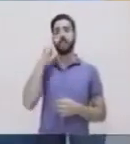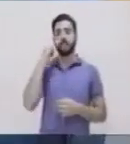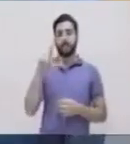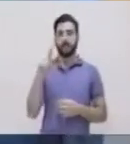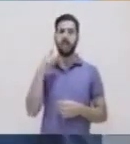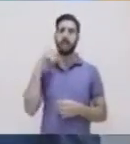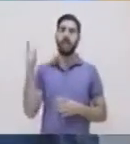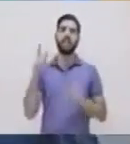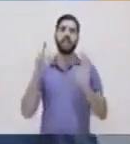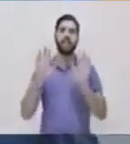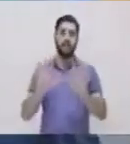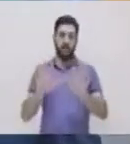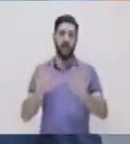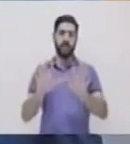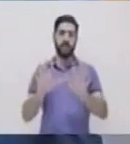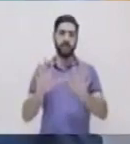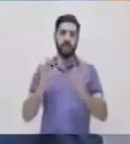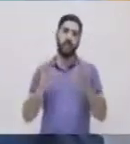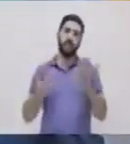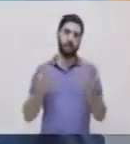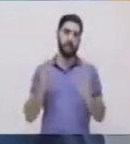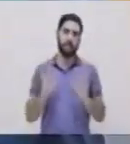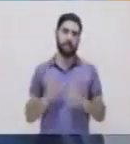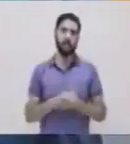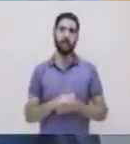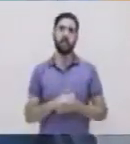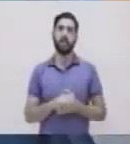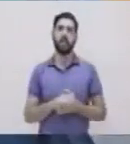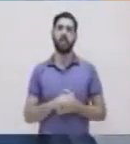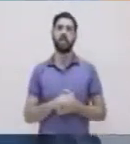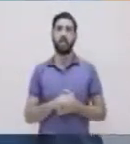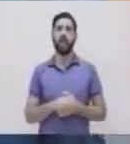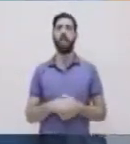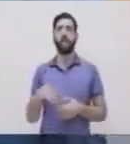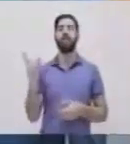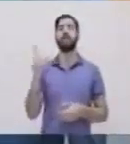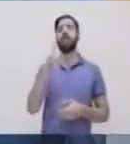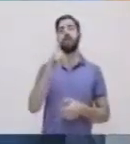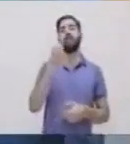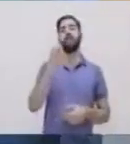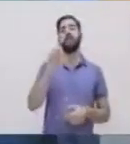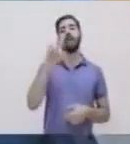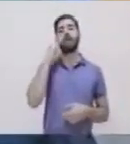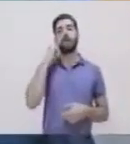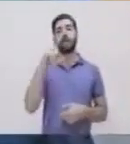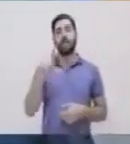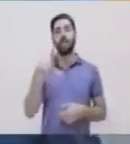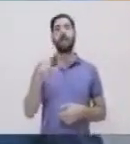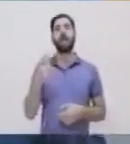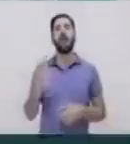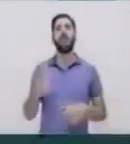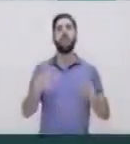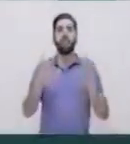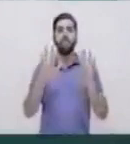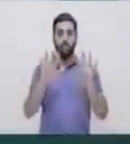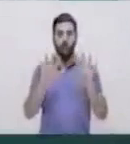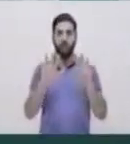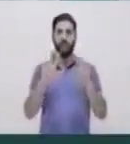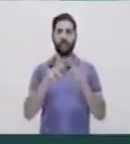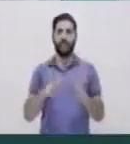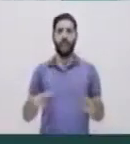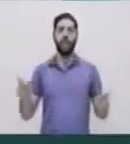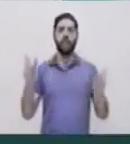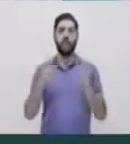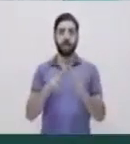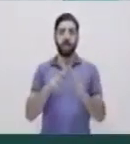10, entonces podríamos decir que a 10. Muy bien, entonces los deciles lo que van a ser 9 valores, que lo que van a hacer es, en